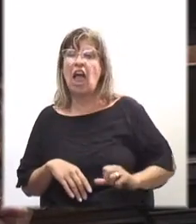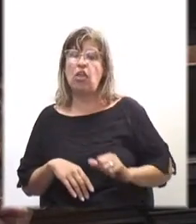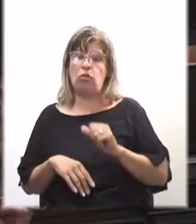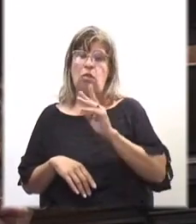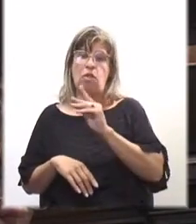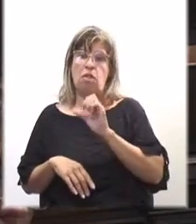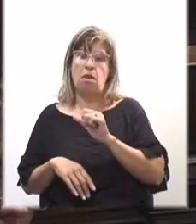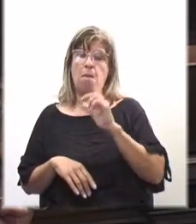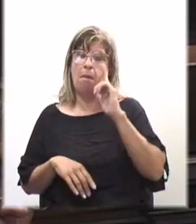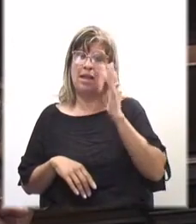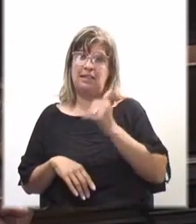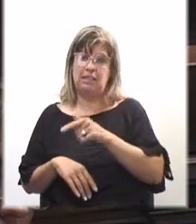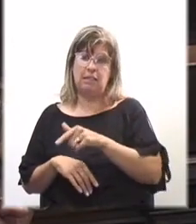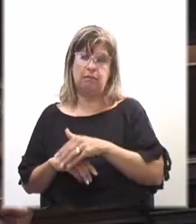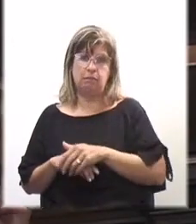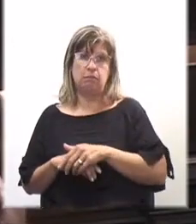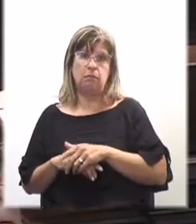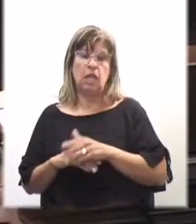esto? Hay una